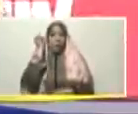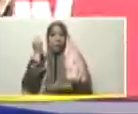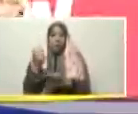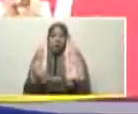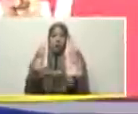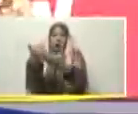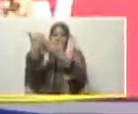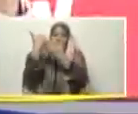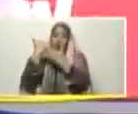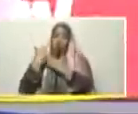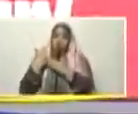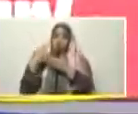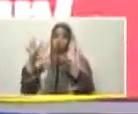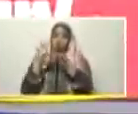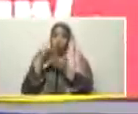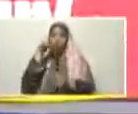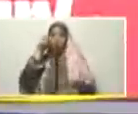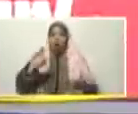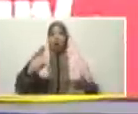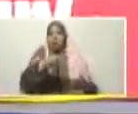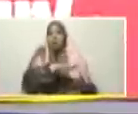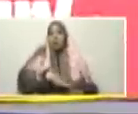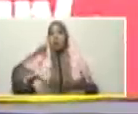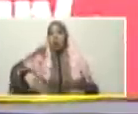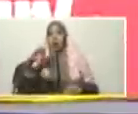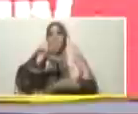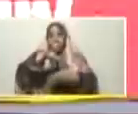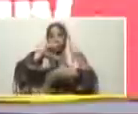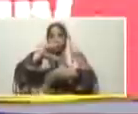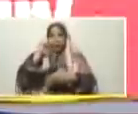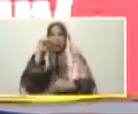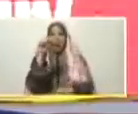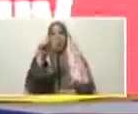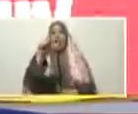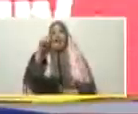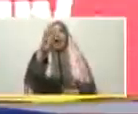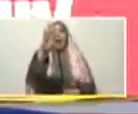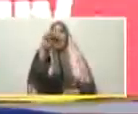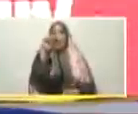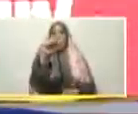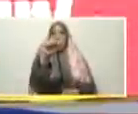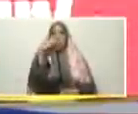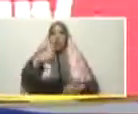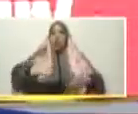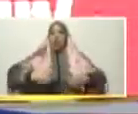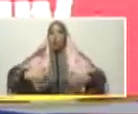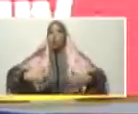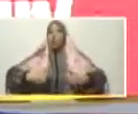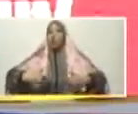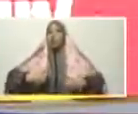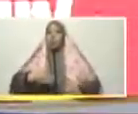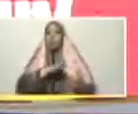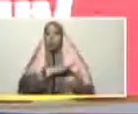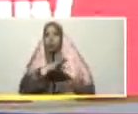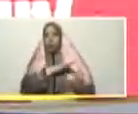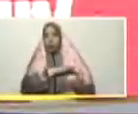de la alianza bolivariana para los pueblos de nuestra américa alba pero fuerza propio